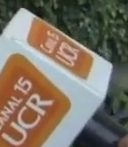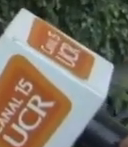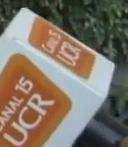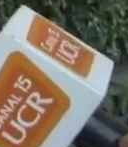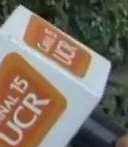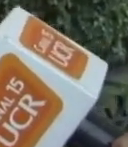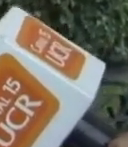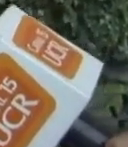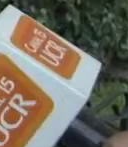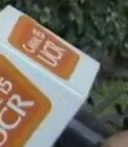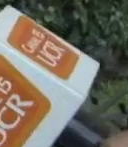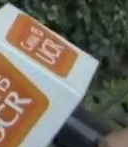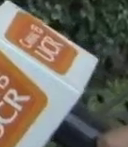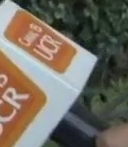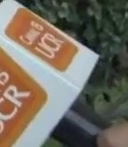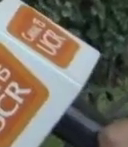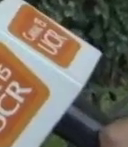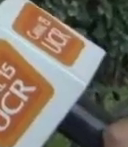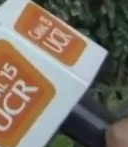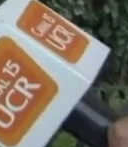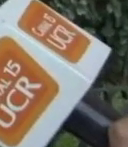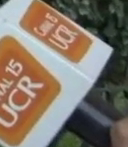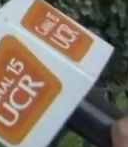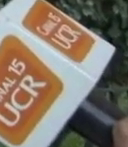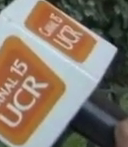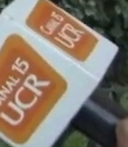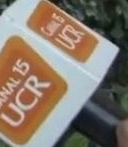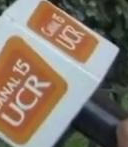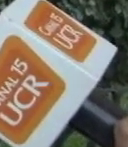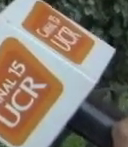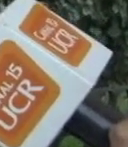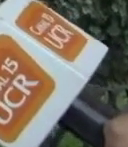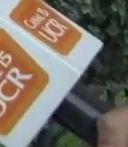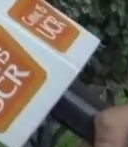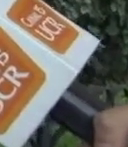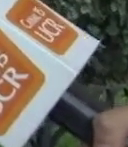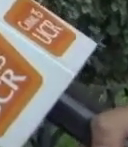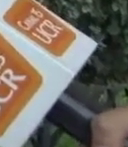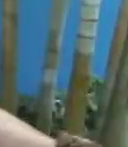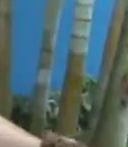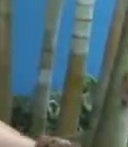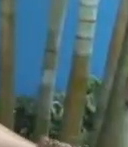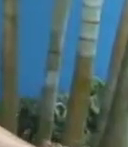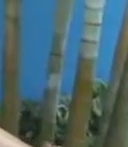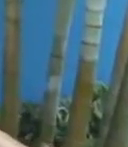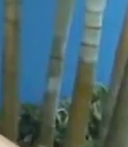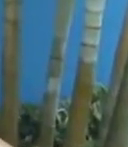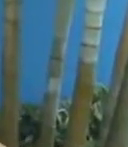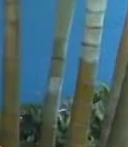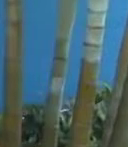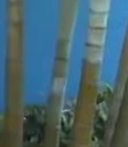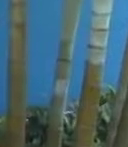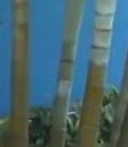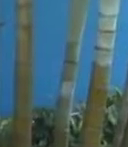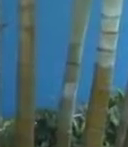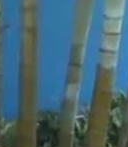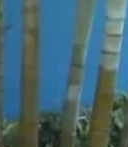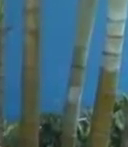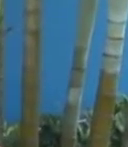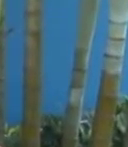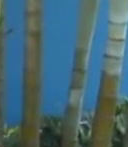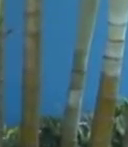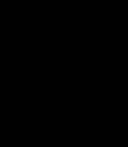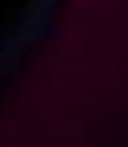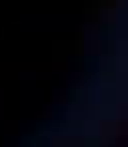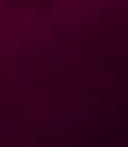estamos Empezando por los diputados la asamblea es lo peor que puede haber en este momento eh Considero que en buenas manos fedes ser